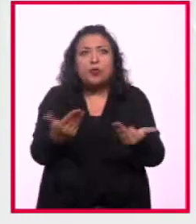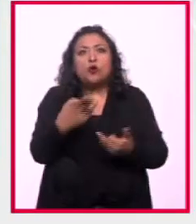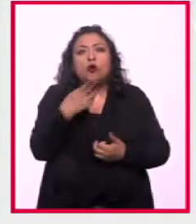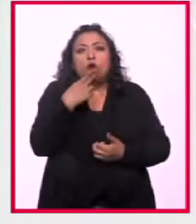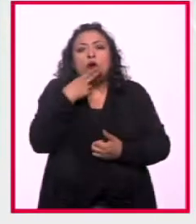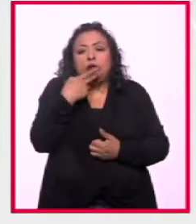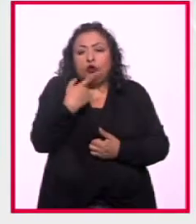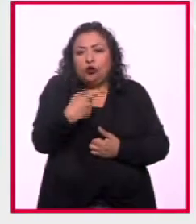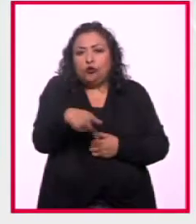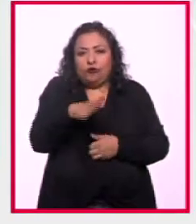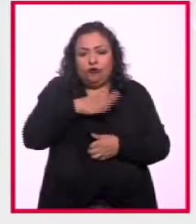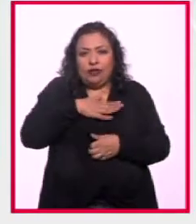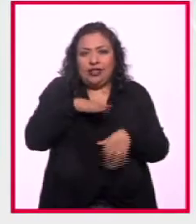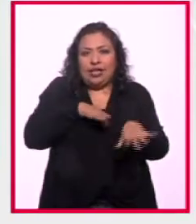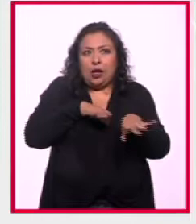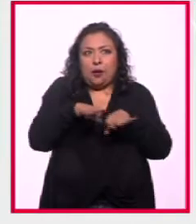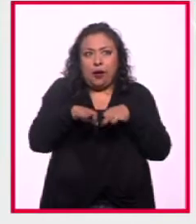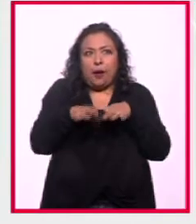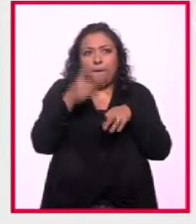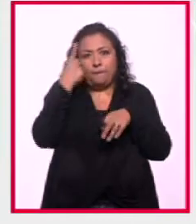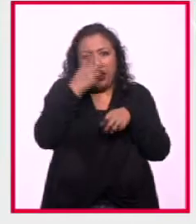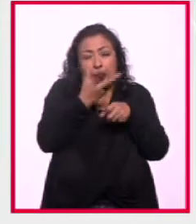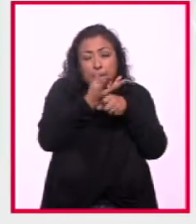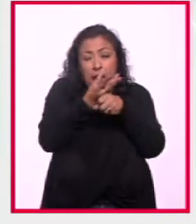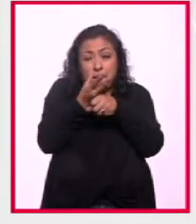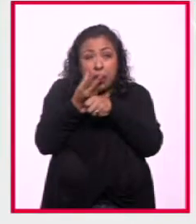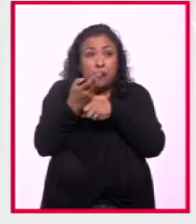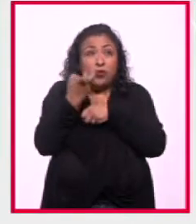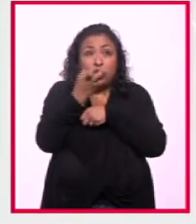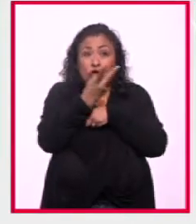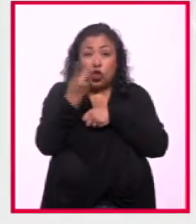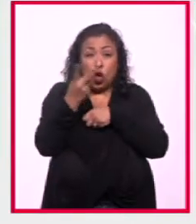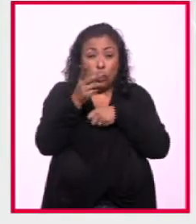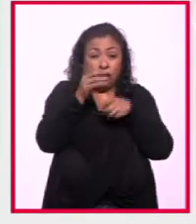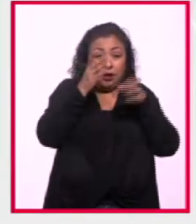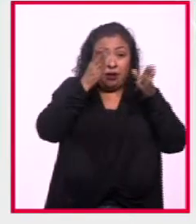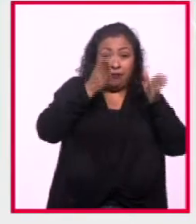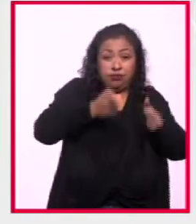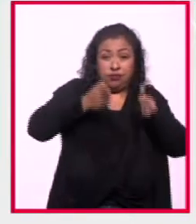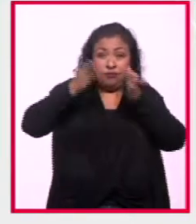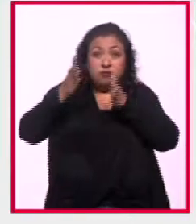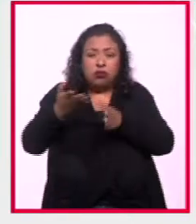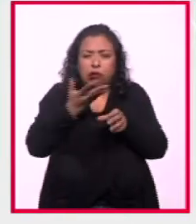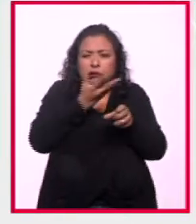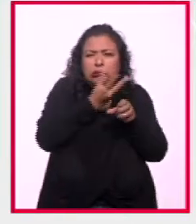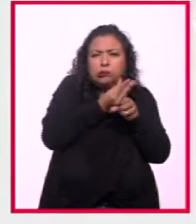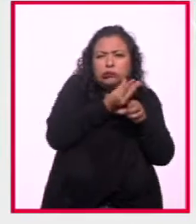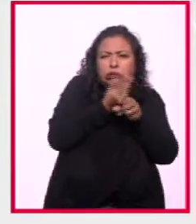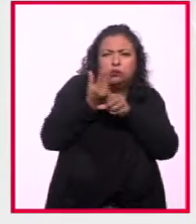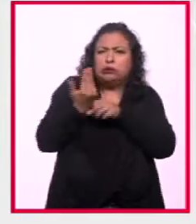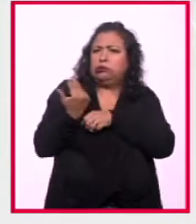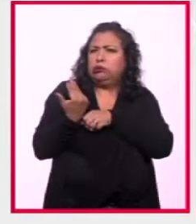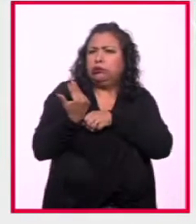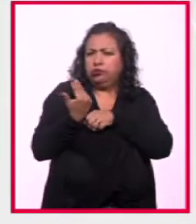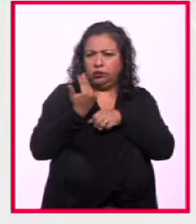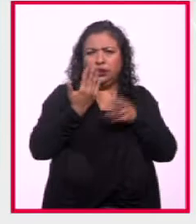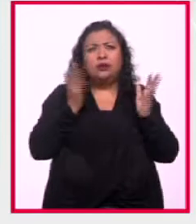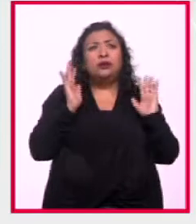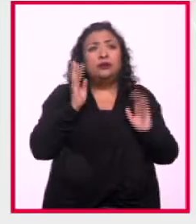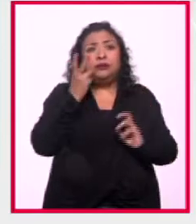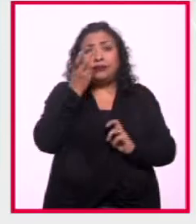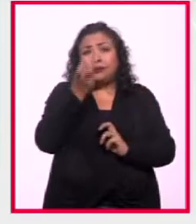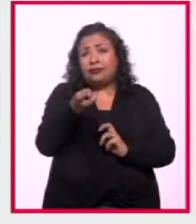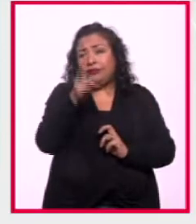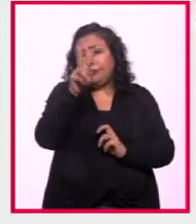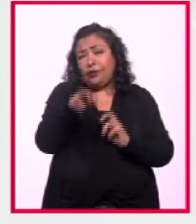con el que trabajamos el trabajo de restauración porque es los dos vagones fueron restaurados recientemente entonces es